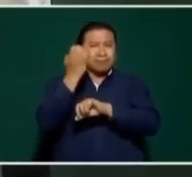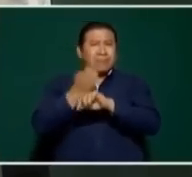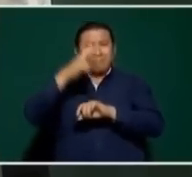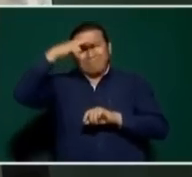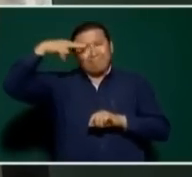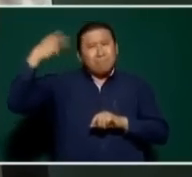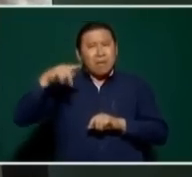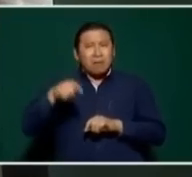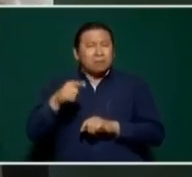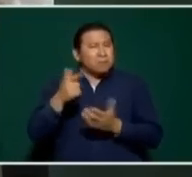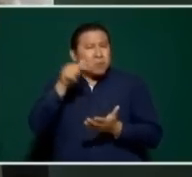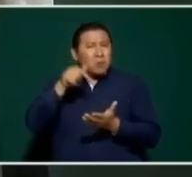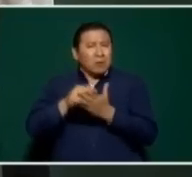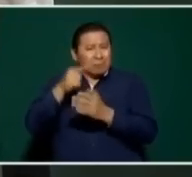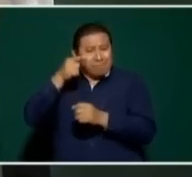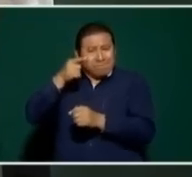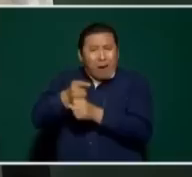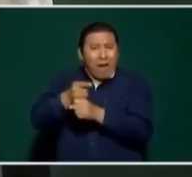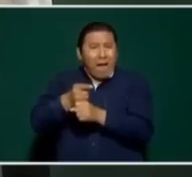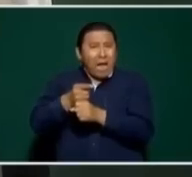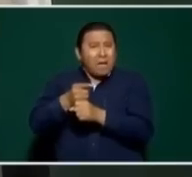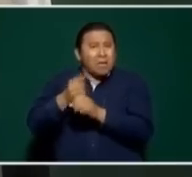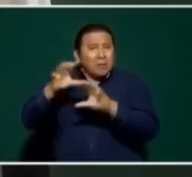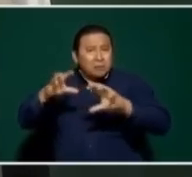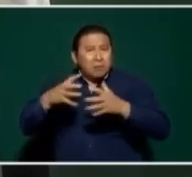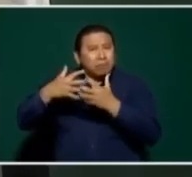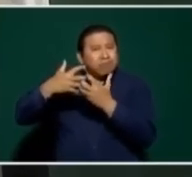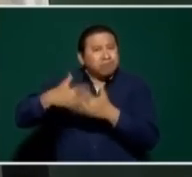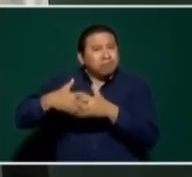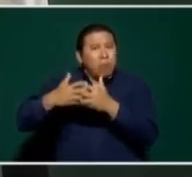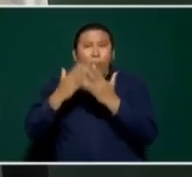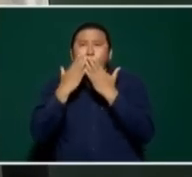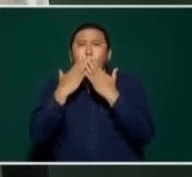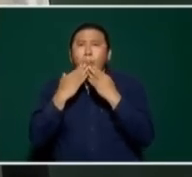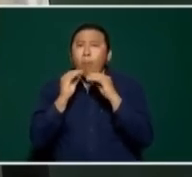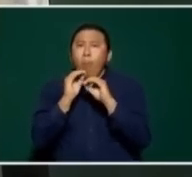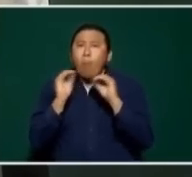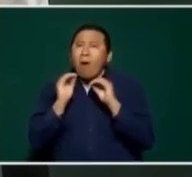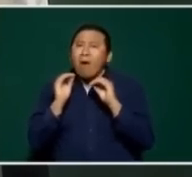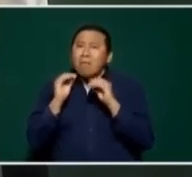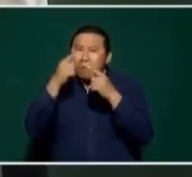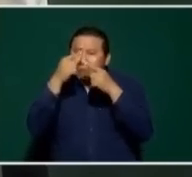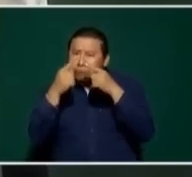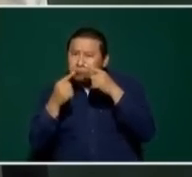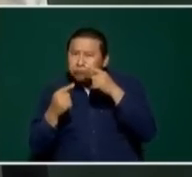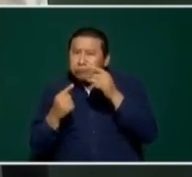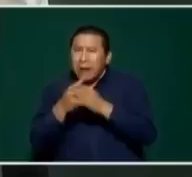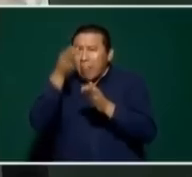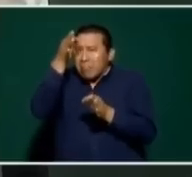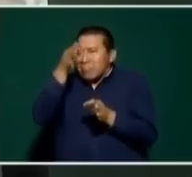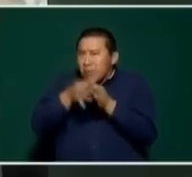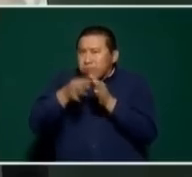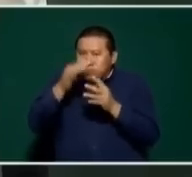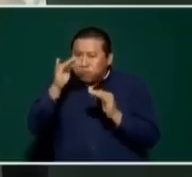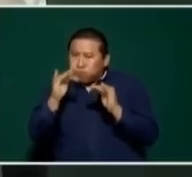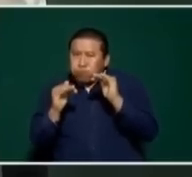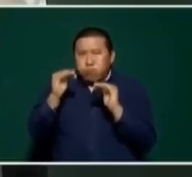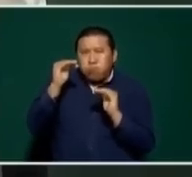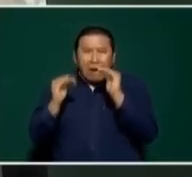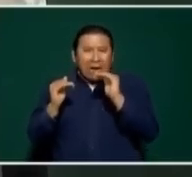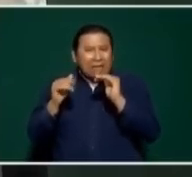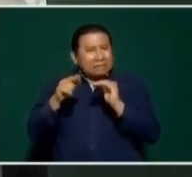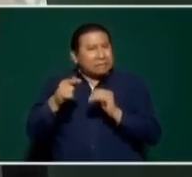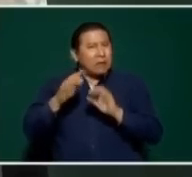de México. Encontramos que en sus bombas no había bitácora de calibración, o sea